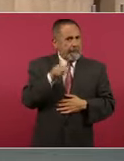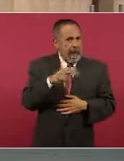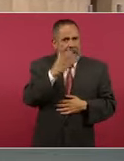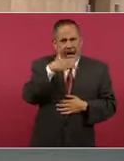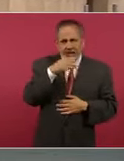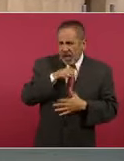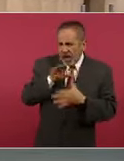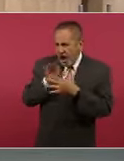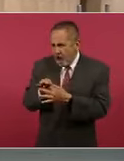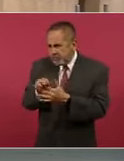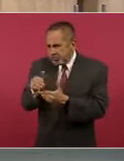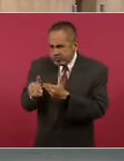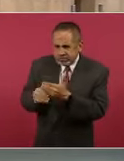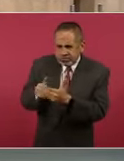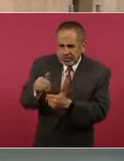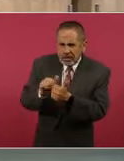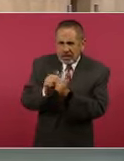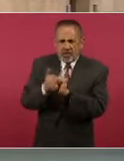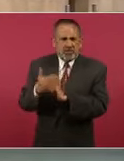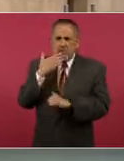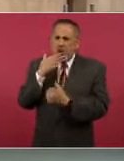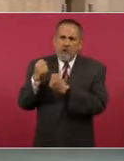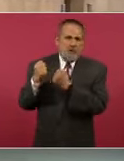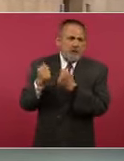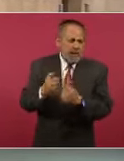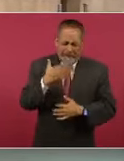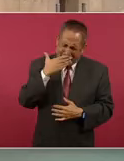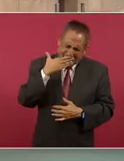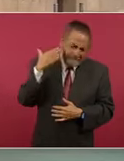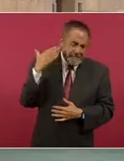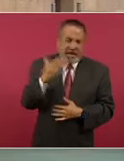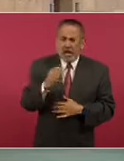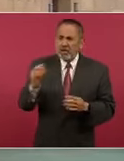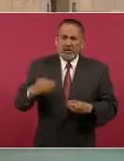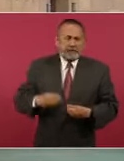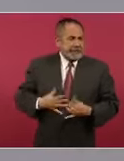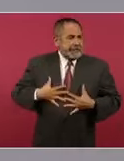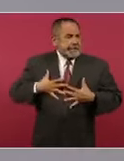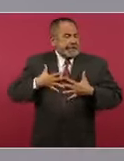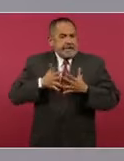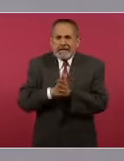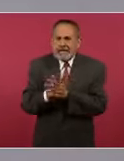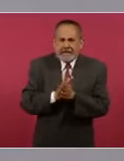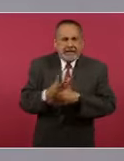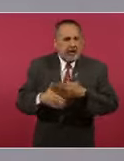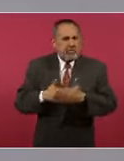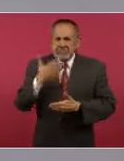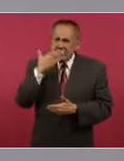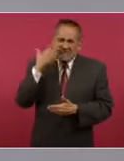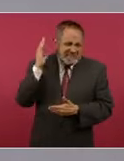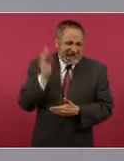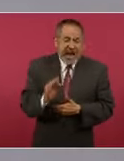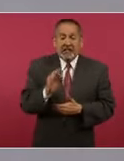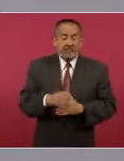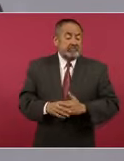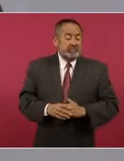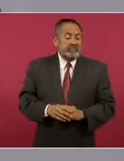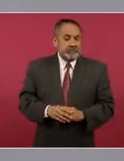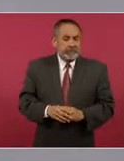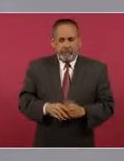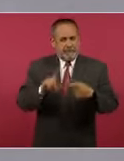se desarrolló también con intensidad y entusiasmo. Primero,